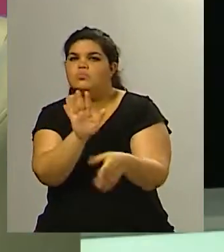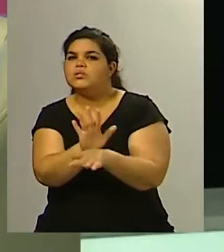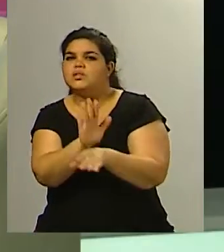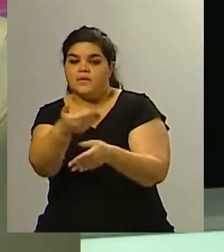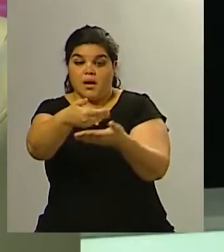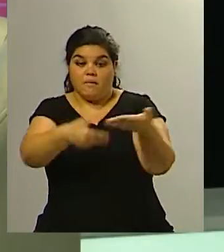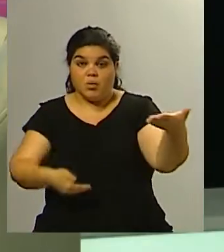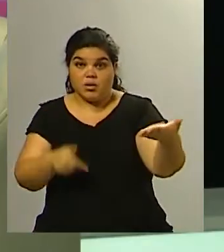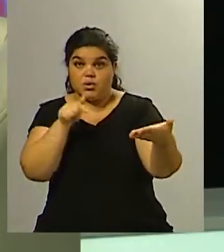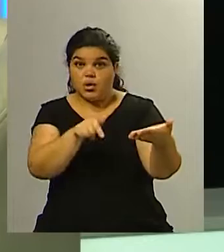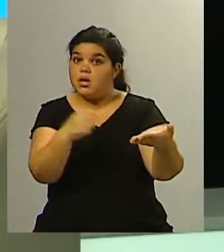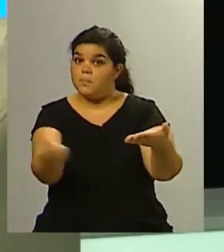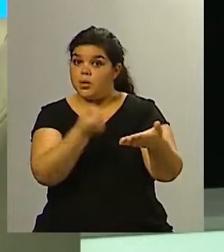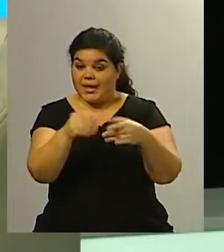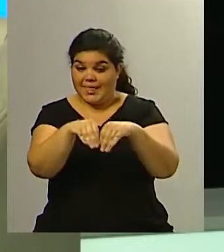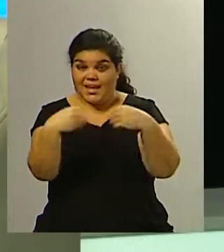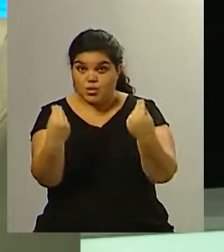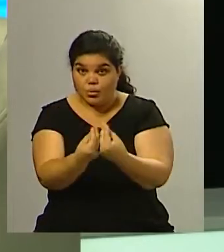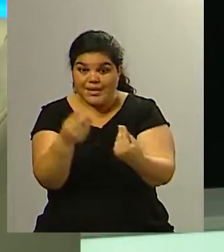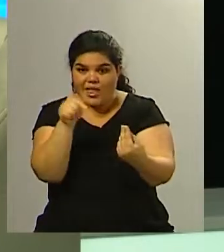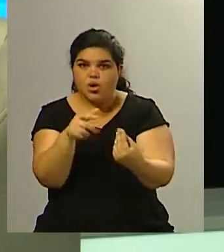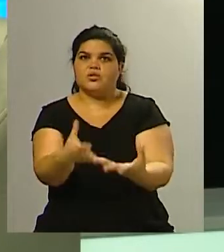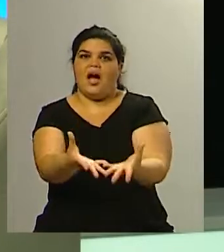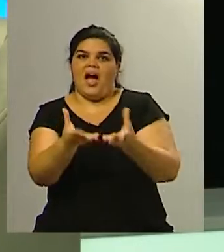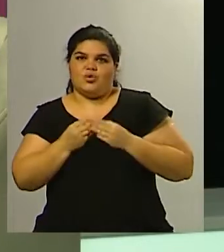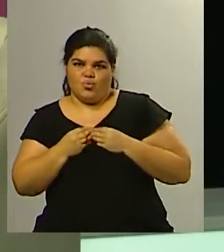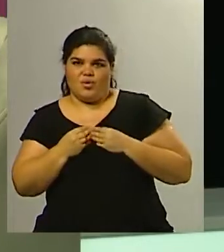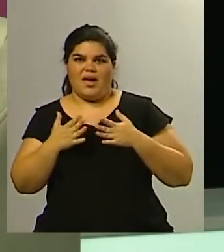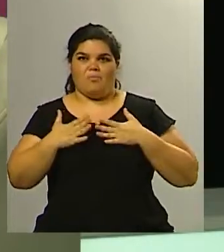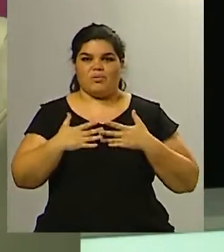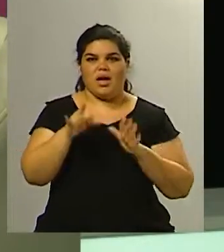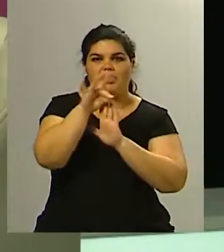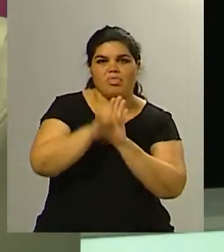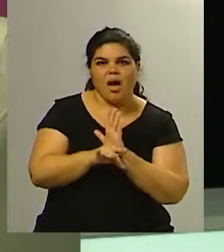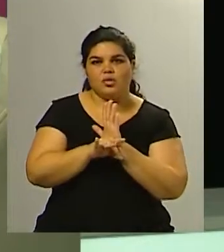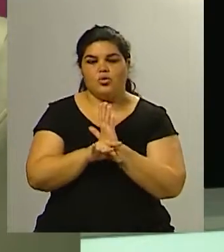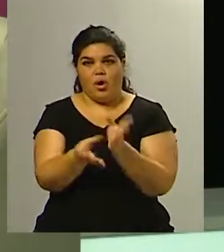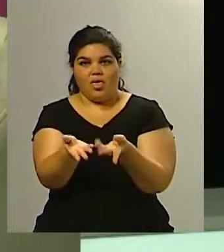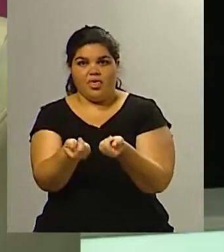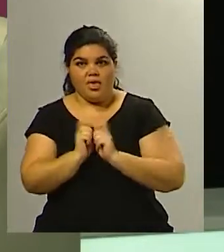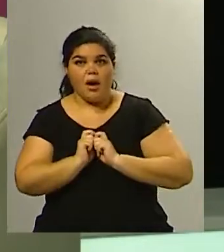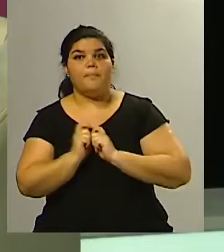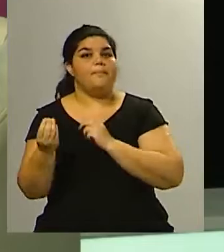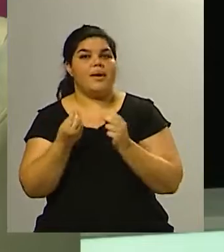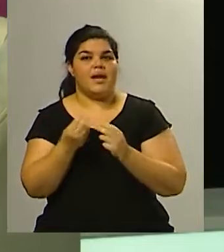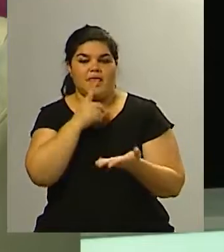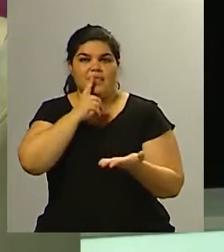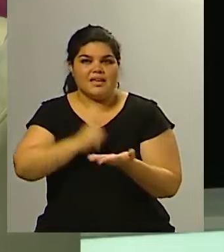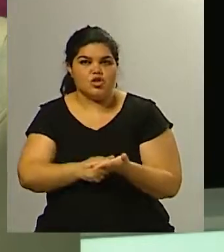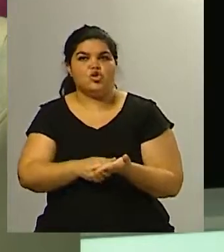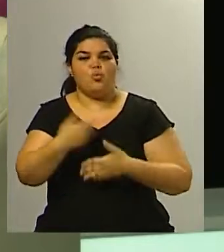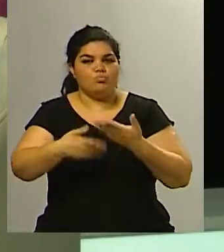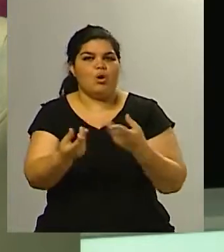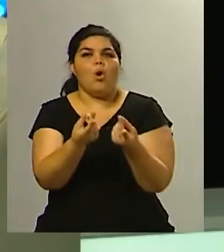nosotros usamos los resultados, y es responsabilidad de todos los estamentos educativos poder hacer uso de